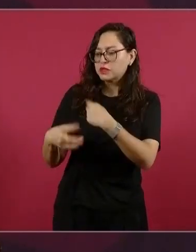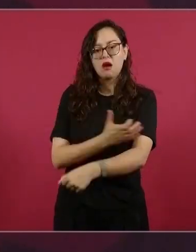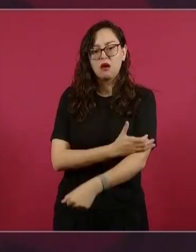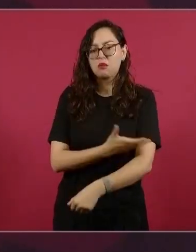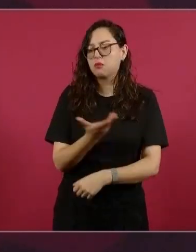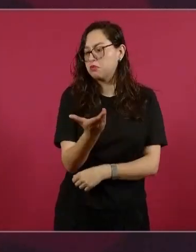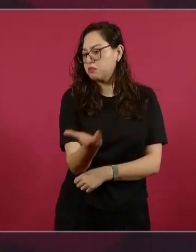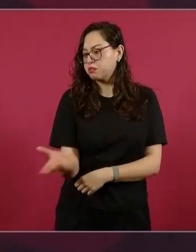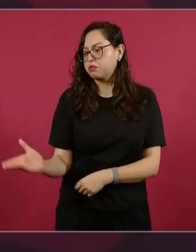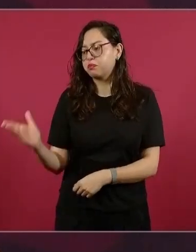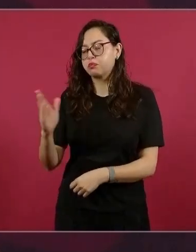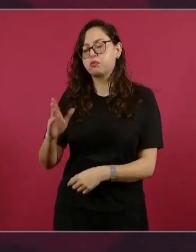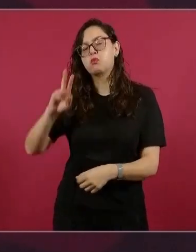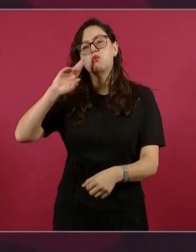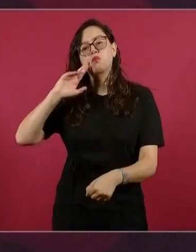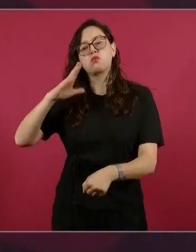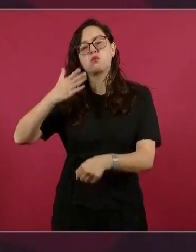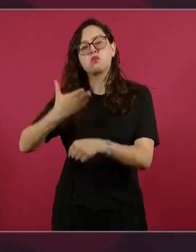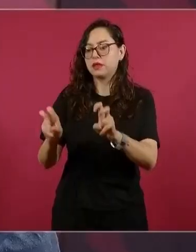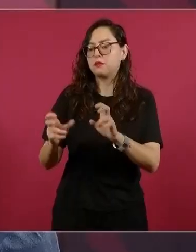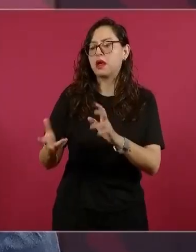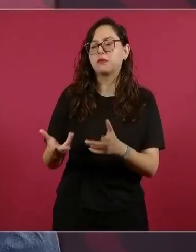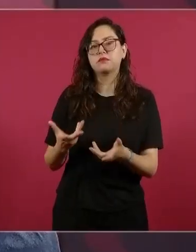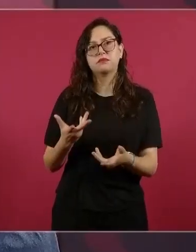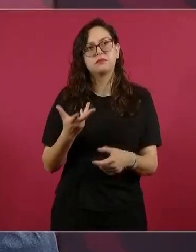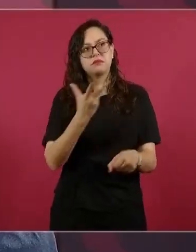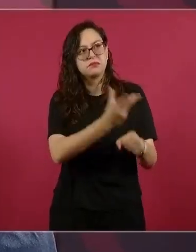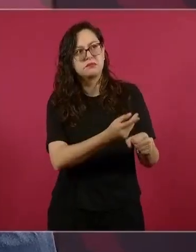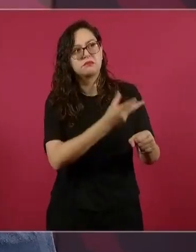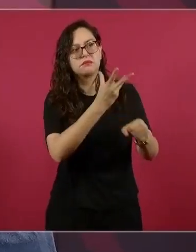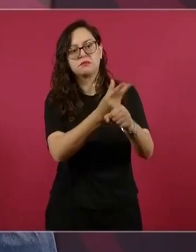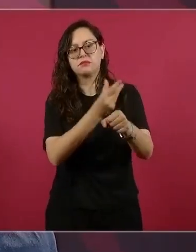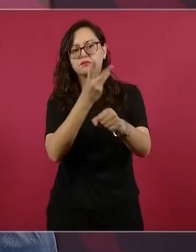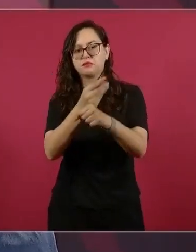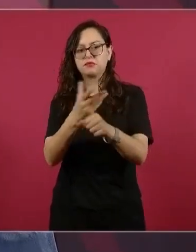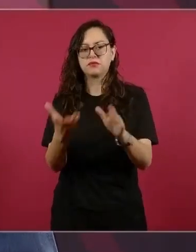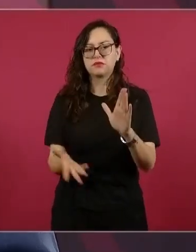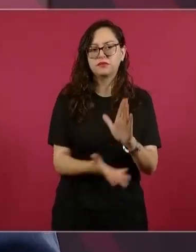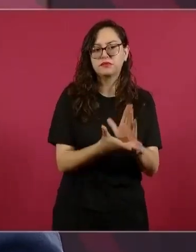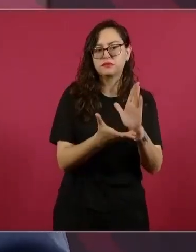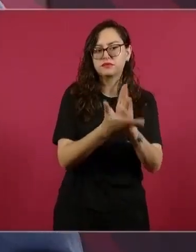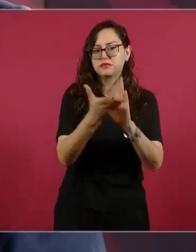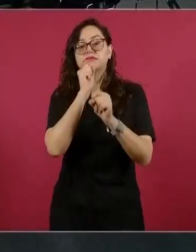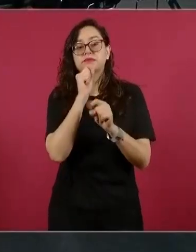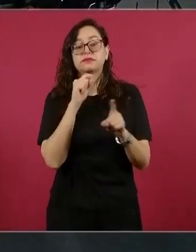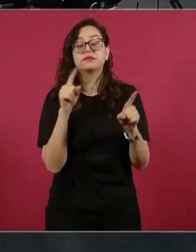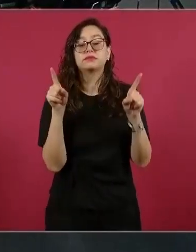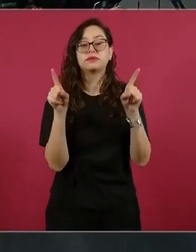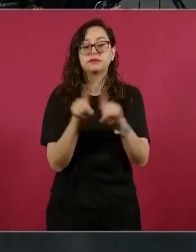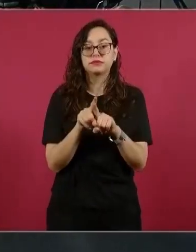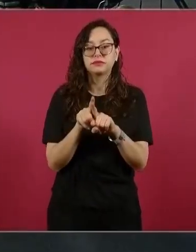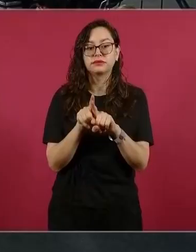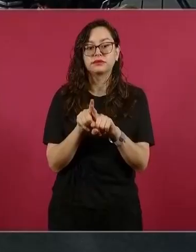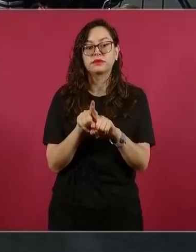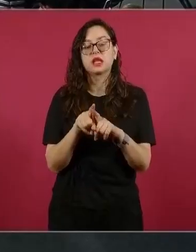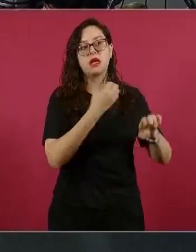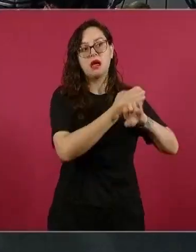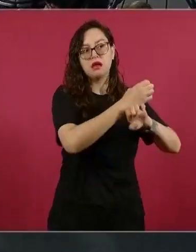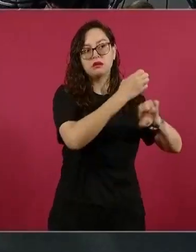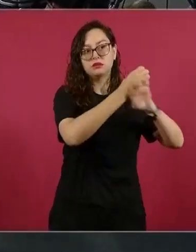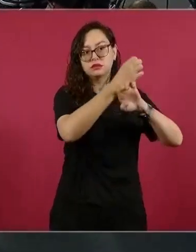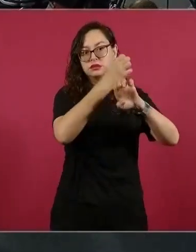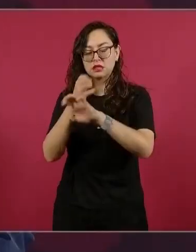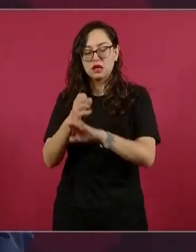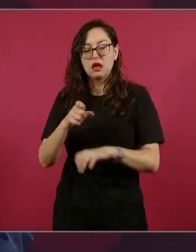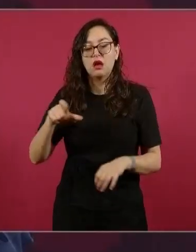responsables del programa de reconstrucción y vamos también a establecer comunicación con gobernadores